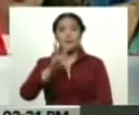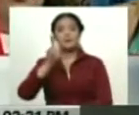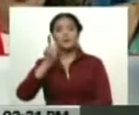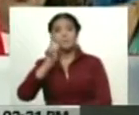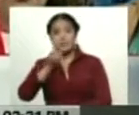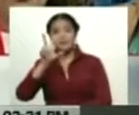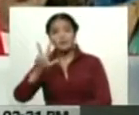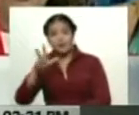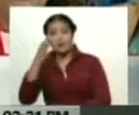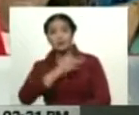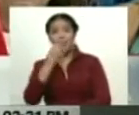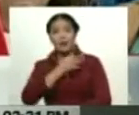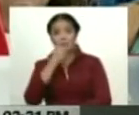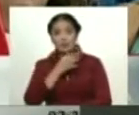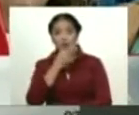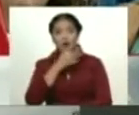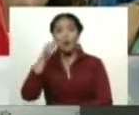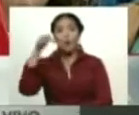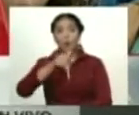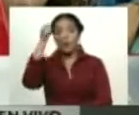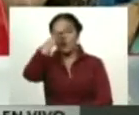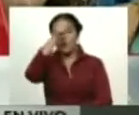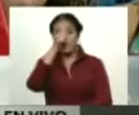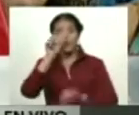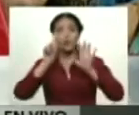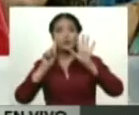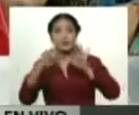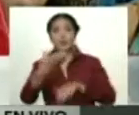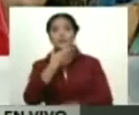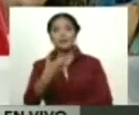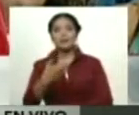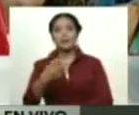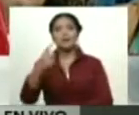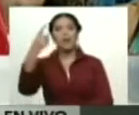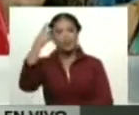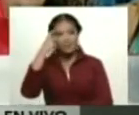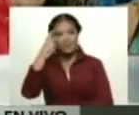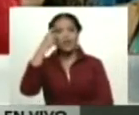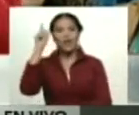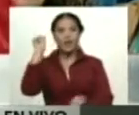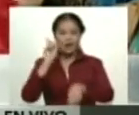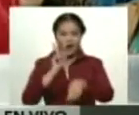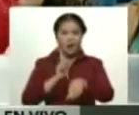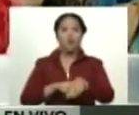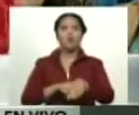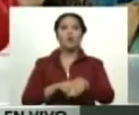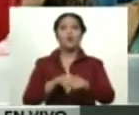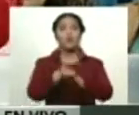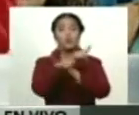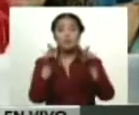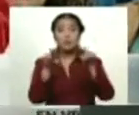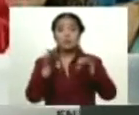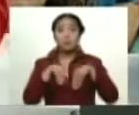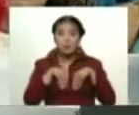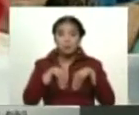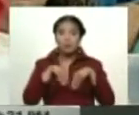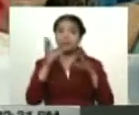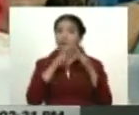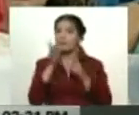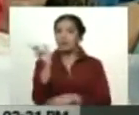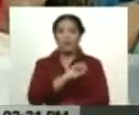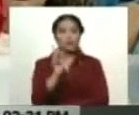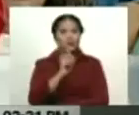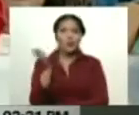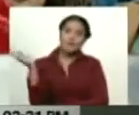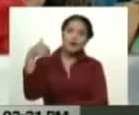2:23 de esta tarde, del domingo 6 de diciembre, llegó el día, llegó la hora, que nadie se quede sin votar, que